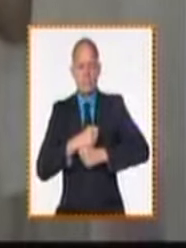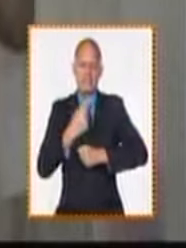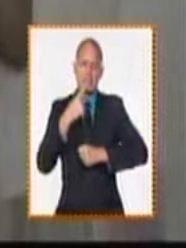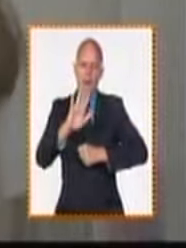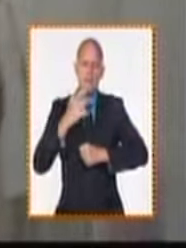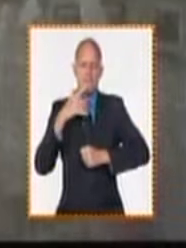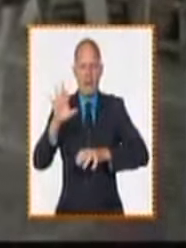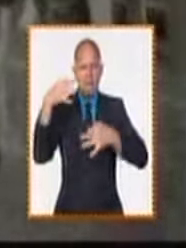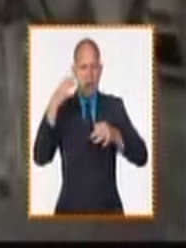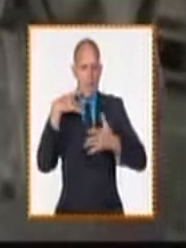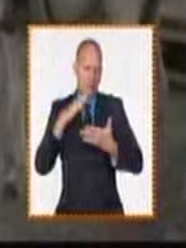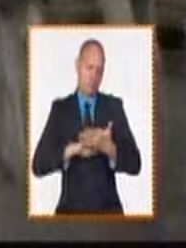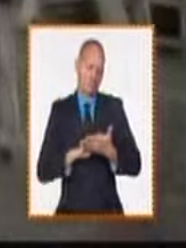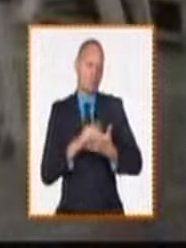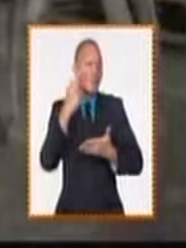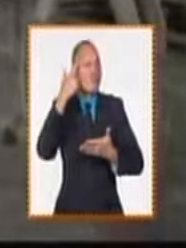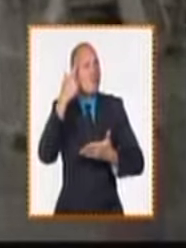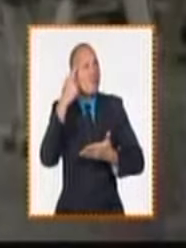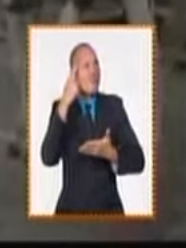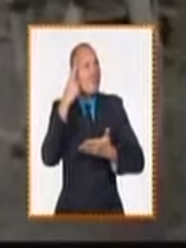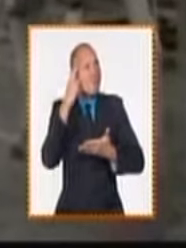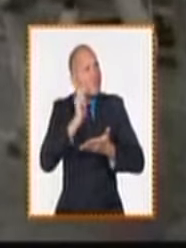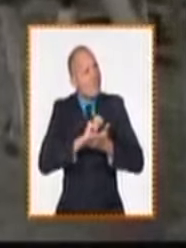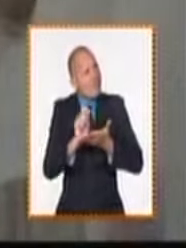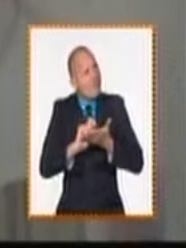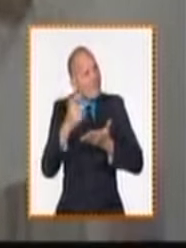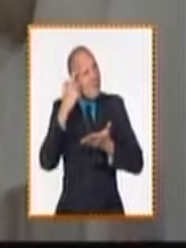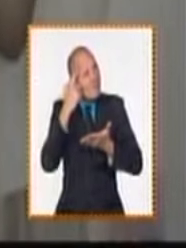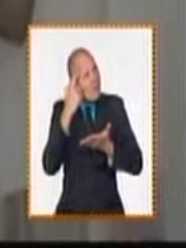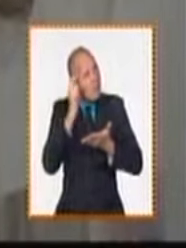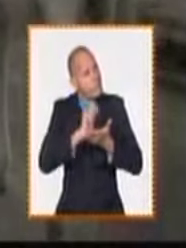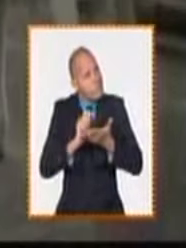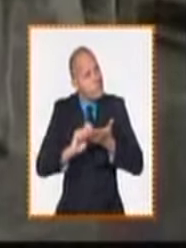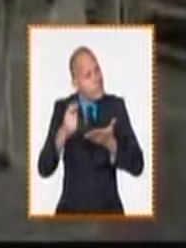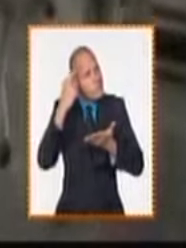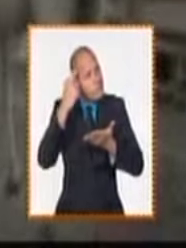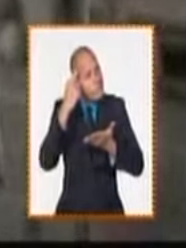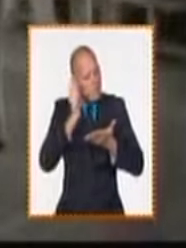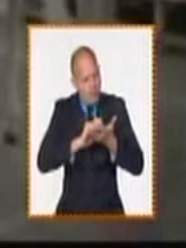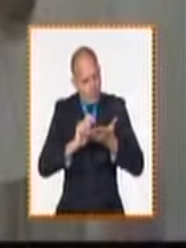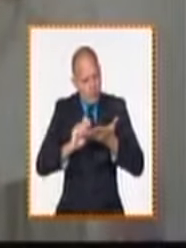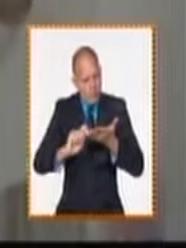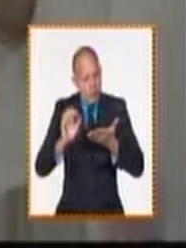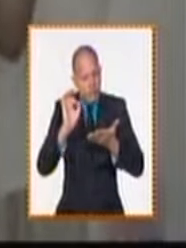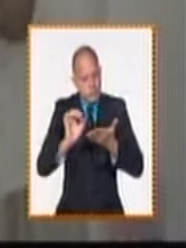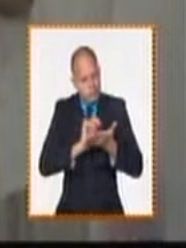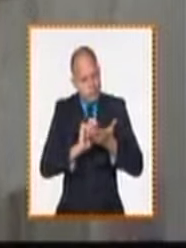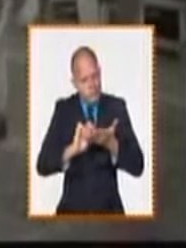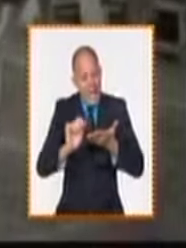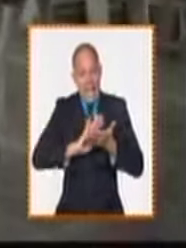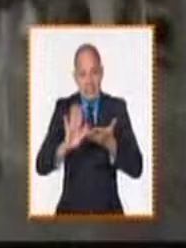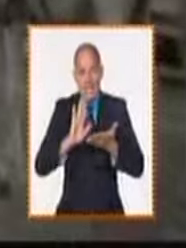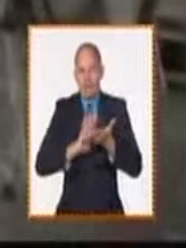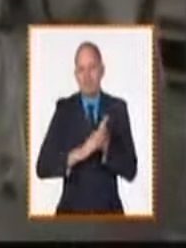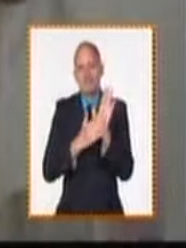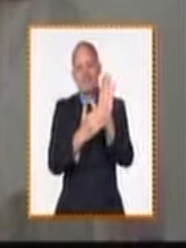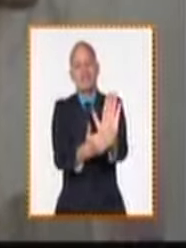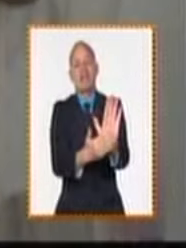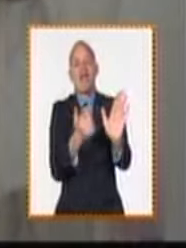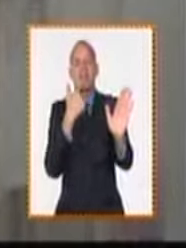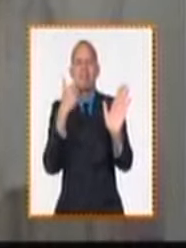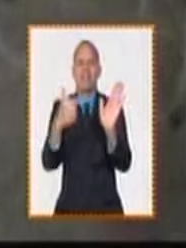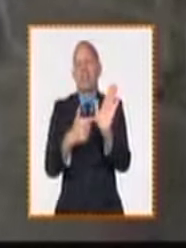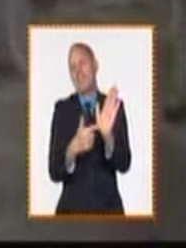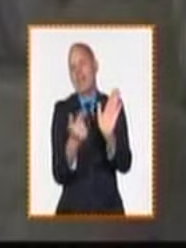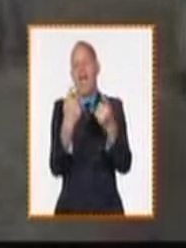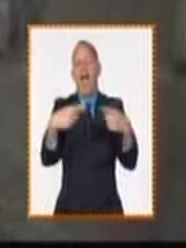usio Leal eh Cuba es parte esencial de vayamos